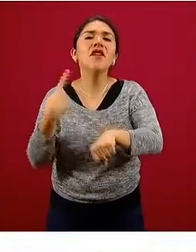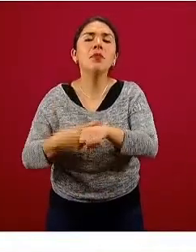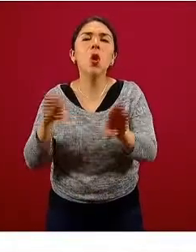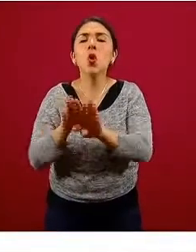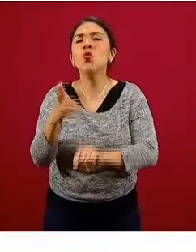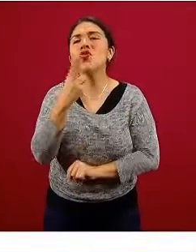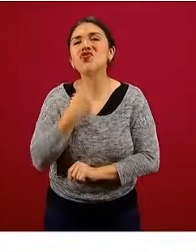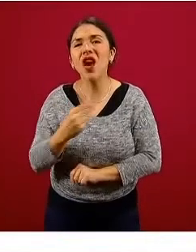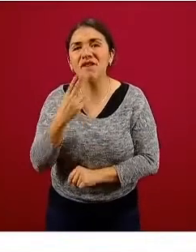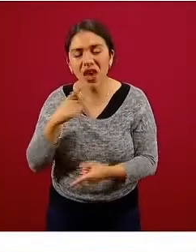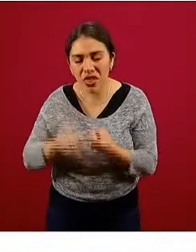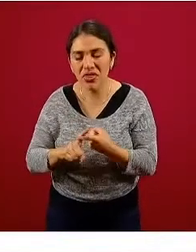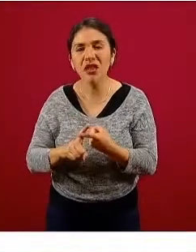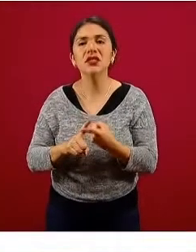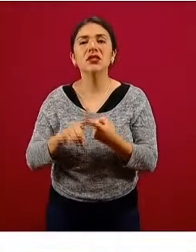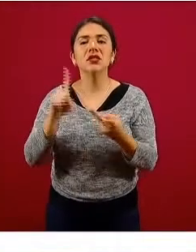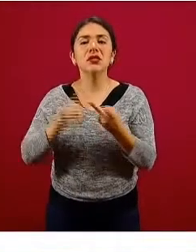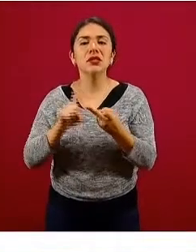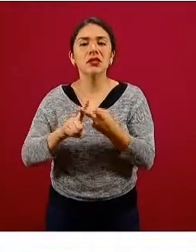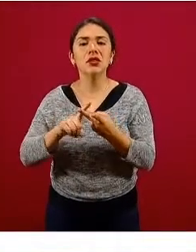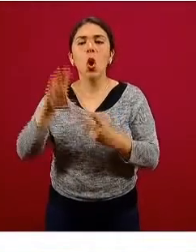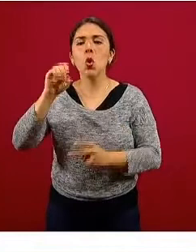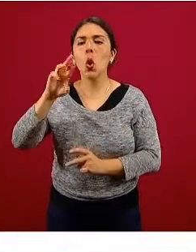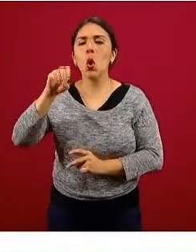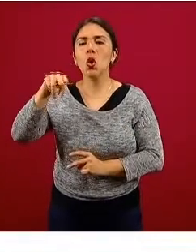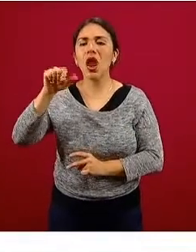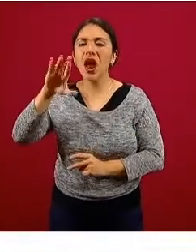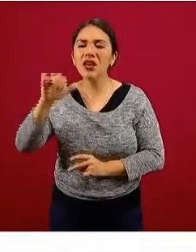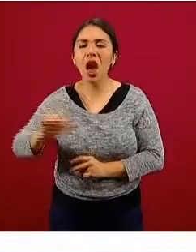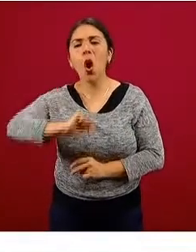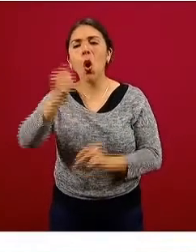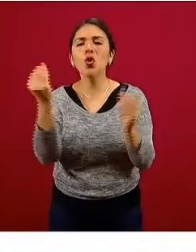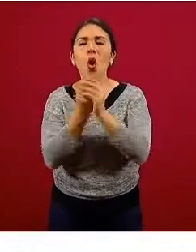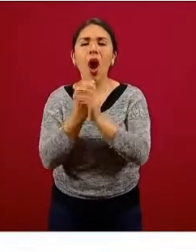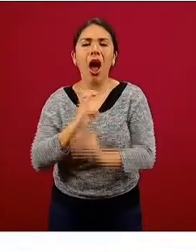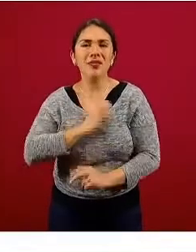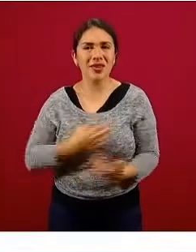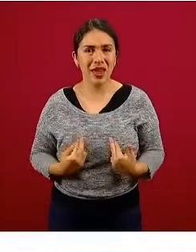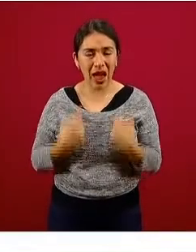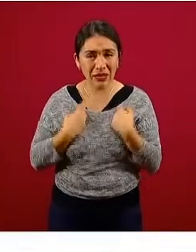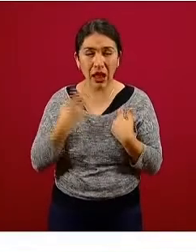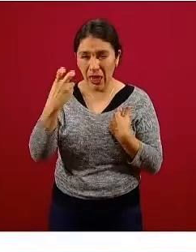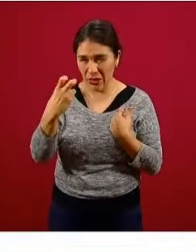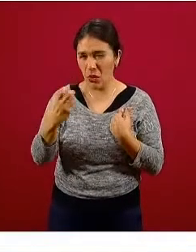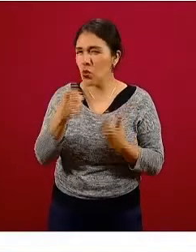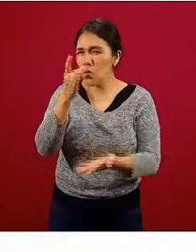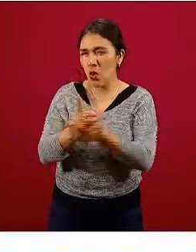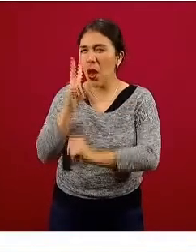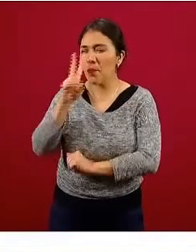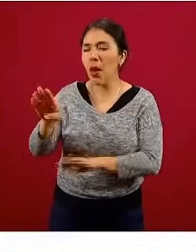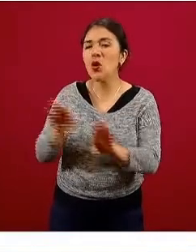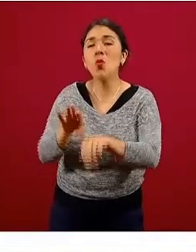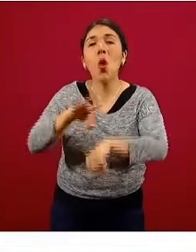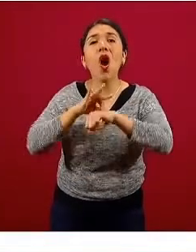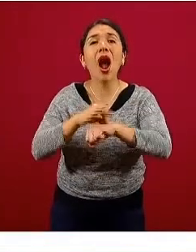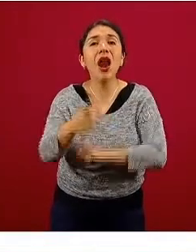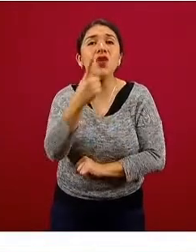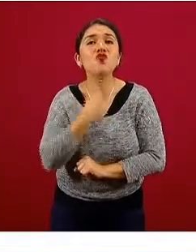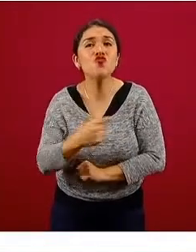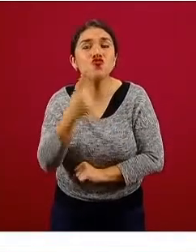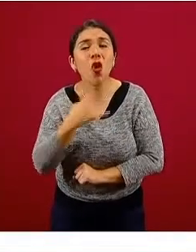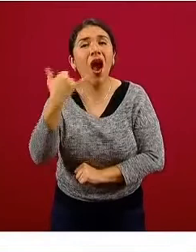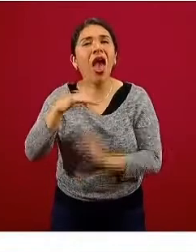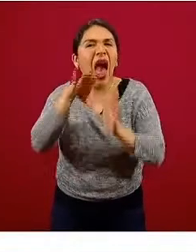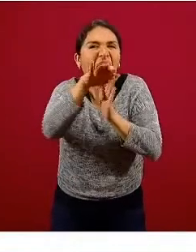enfermedades como la diabetes, la enfermedad coronaria y algunos tipos de cáncer. Y ahí me voy a centrar en las carnes rojas y